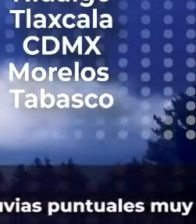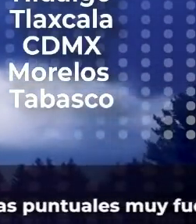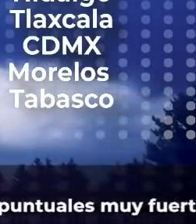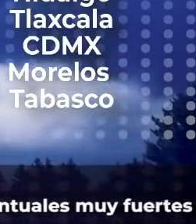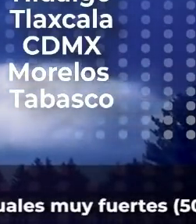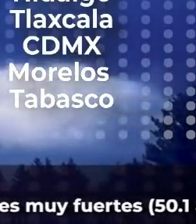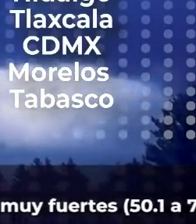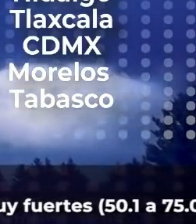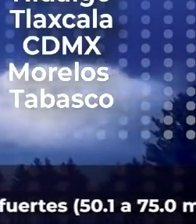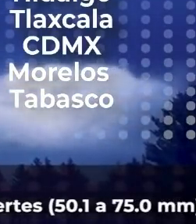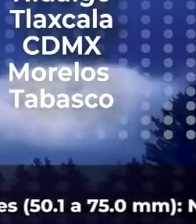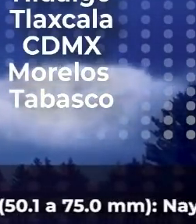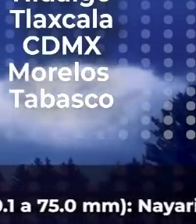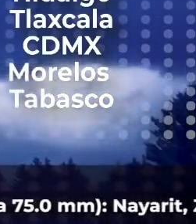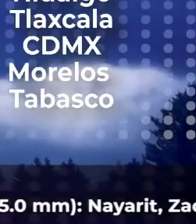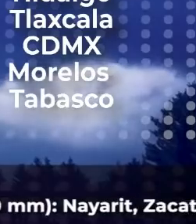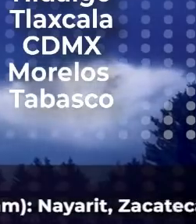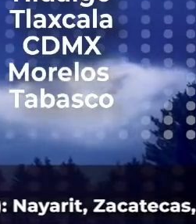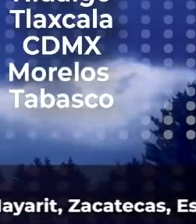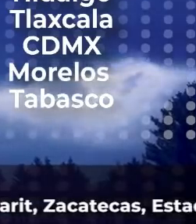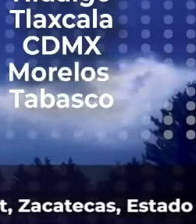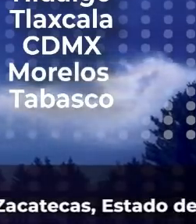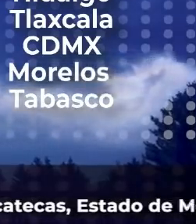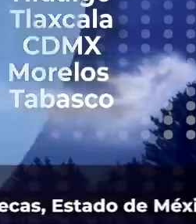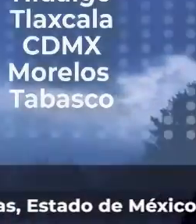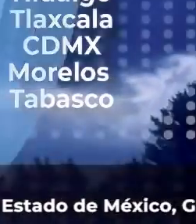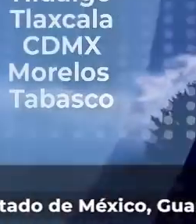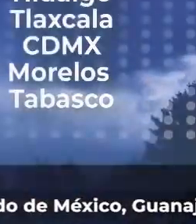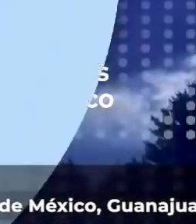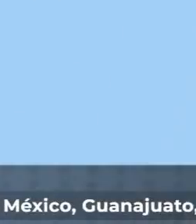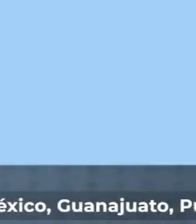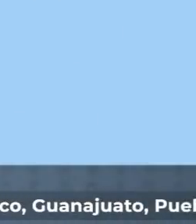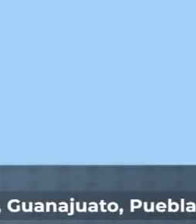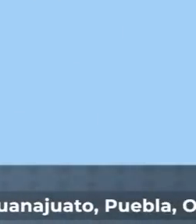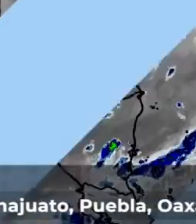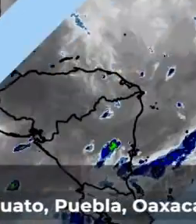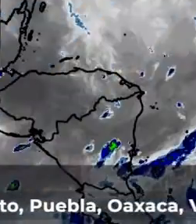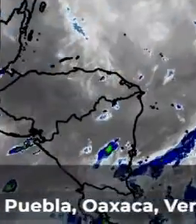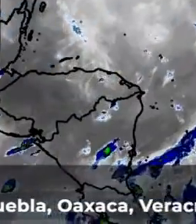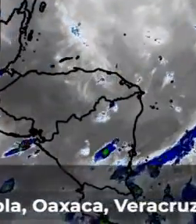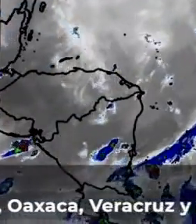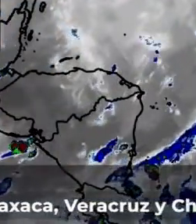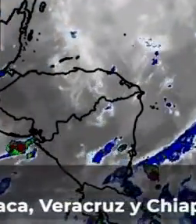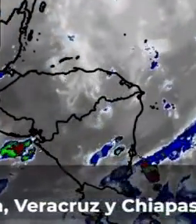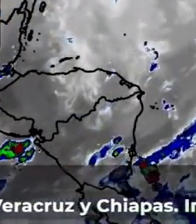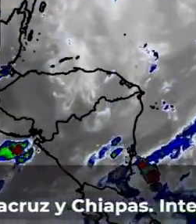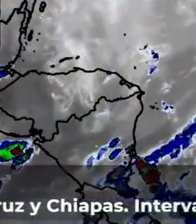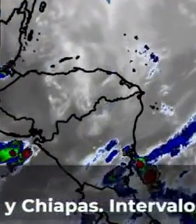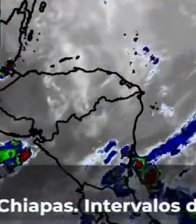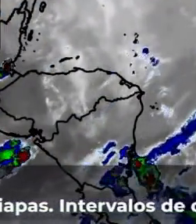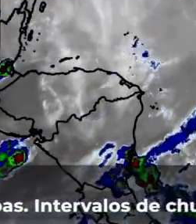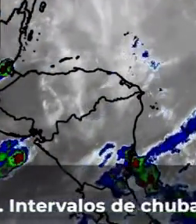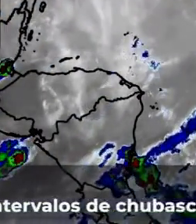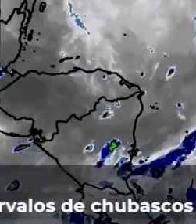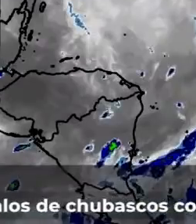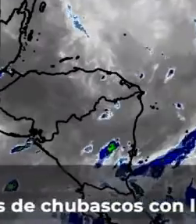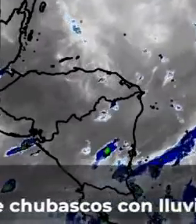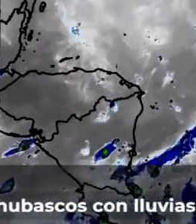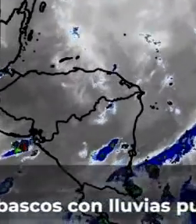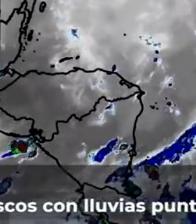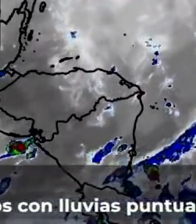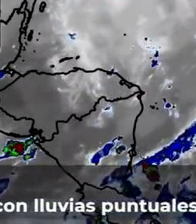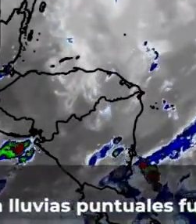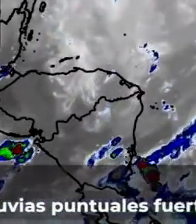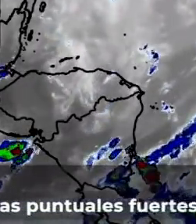México, con lluvias puntuales torrenciales en Sinaloa. Por otra parte, la onda tropical número 25 recorrerá el